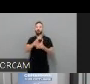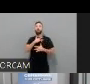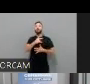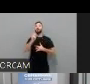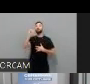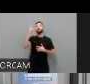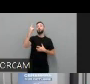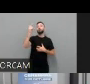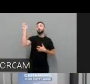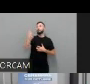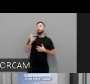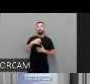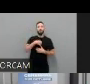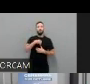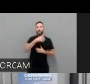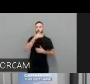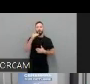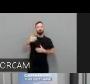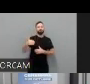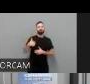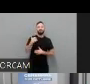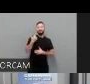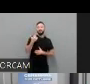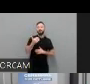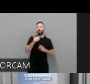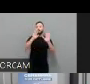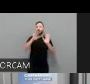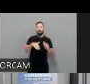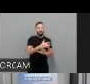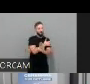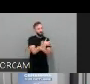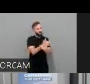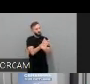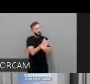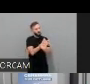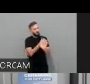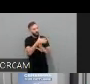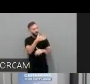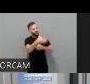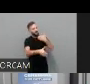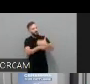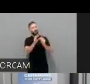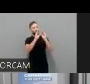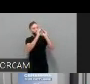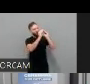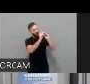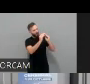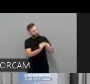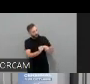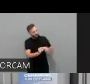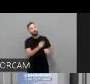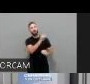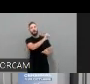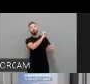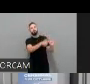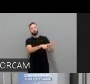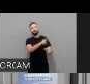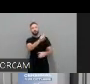mayor, pero vamos, que ha estado presente en todo el proceso de elaboración de esta presentación.